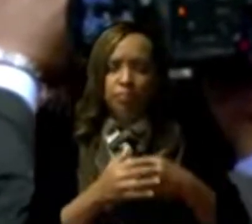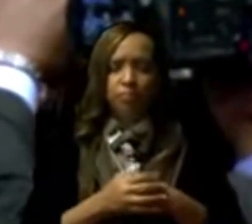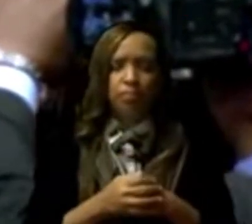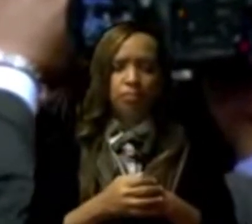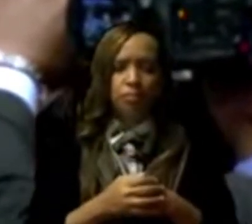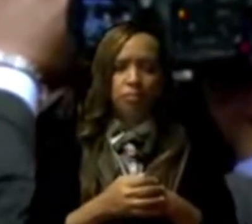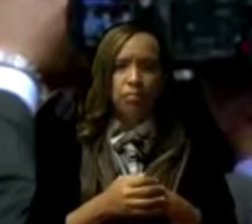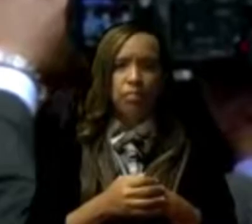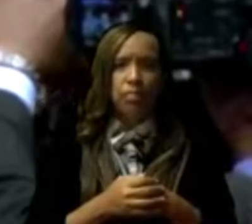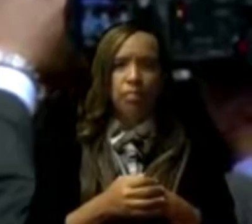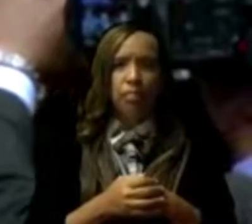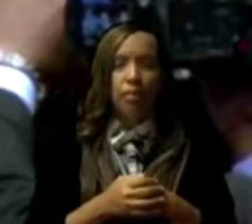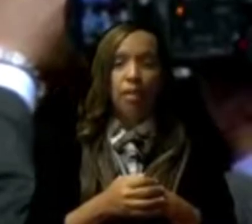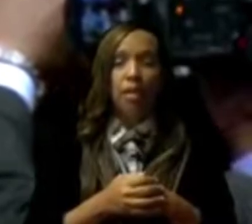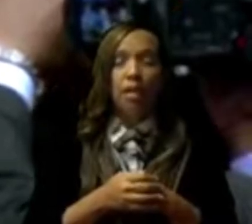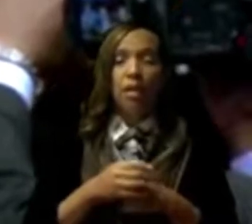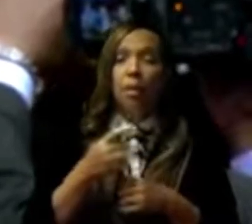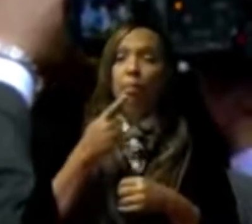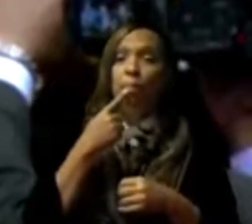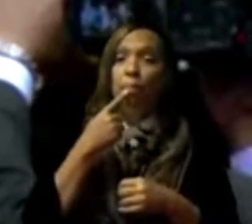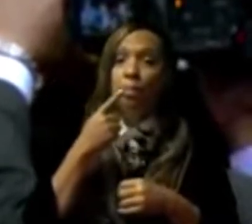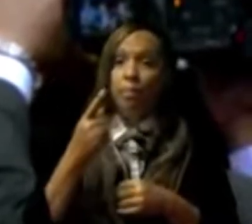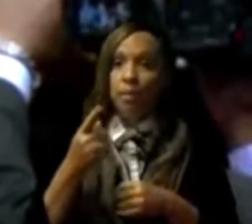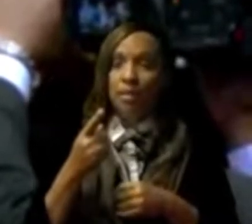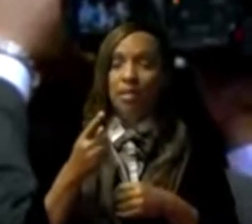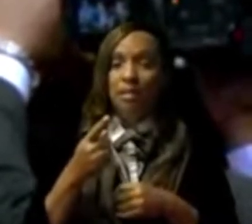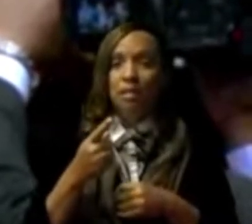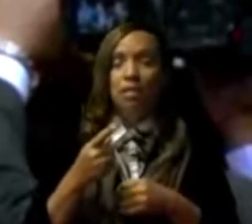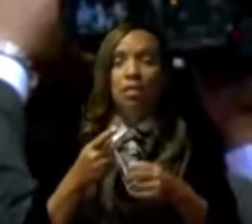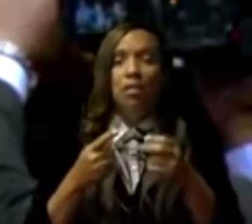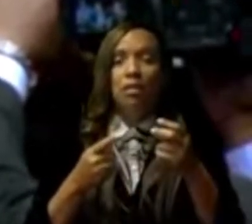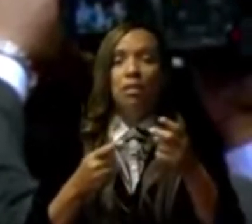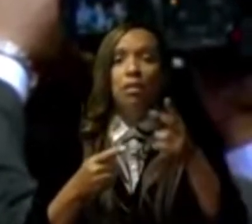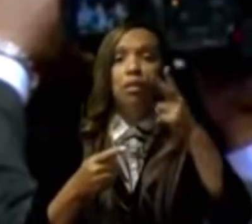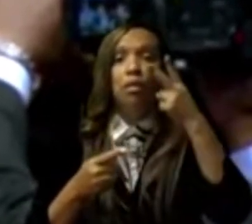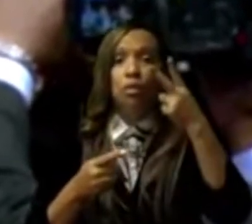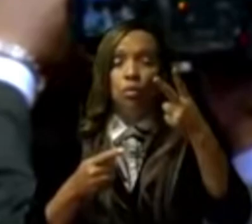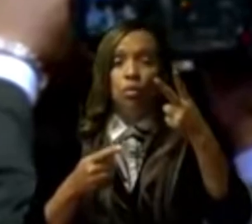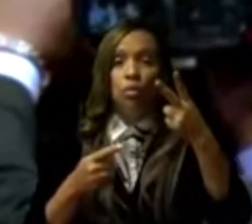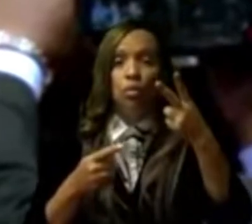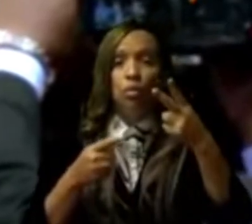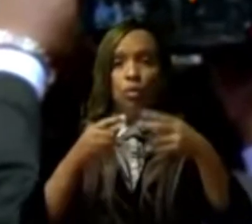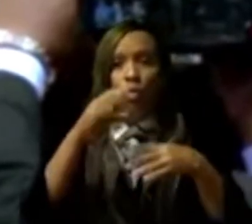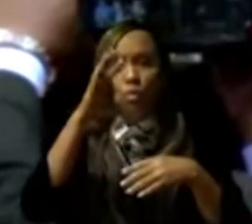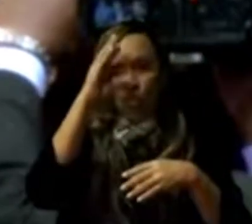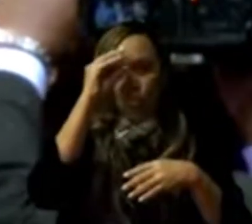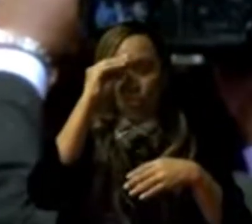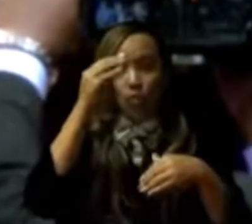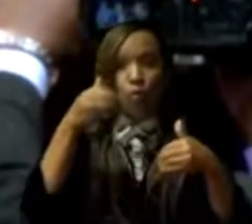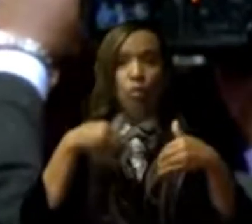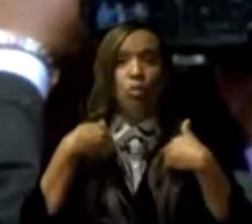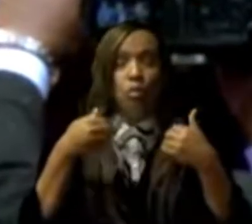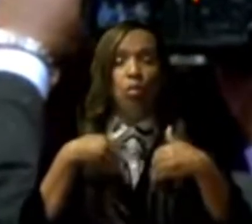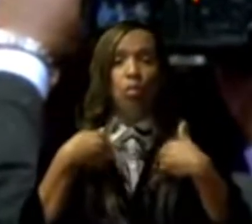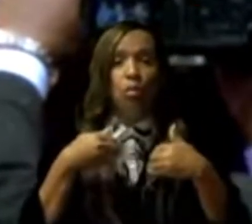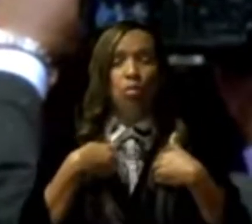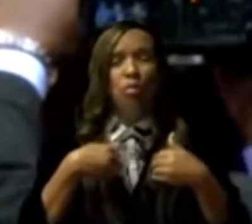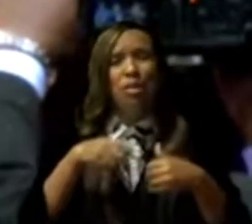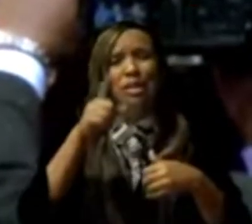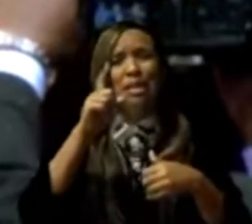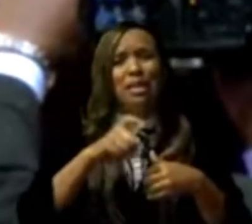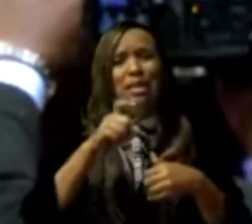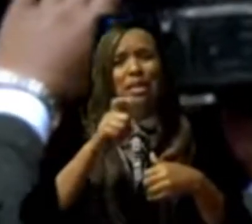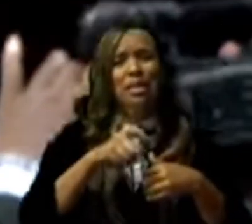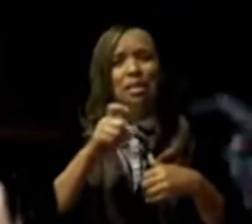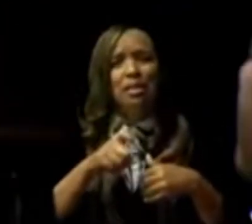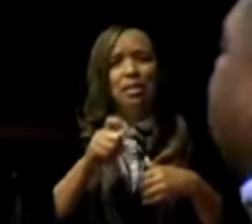que se tenían que dializar interdiario por problemas de riñones, presidente, y que había un fallecido que tenía